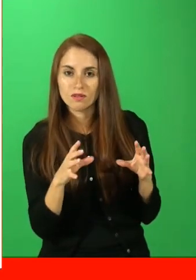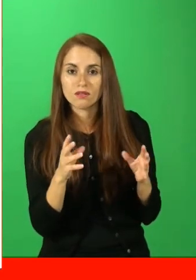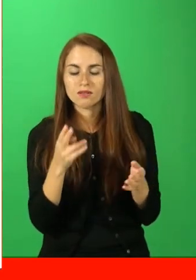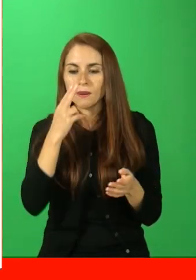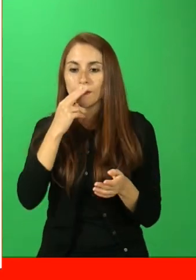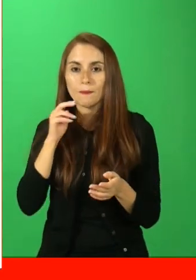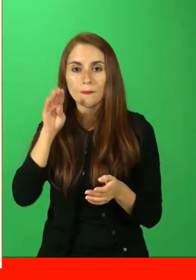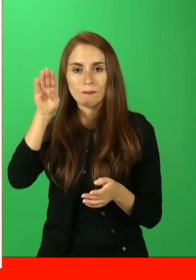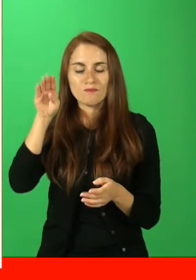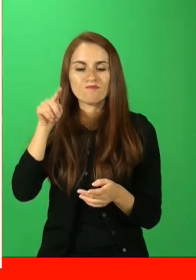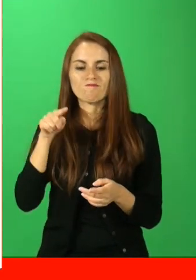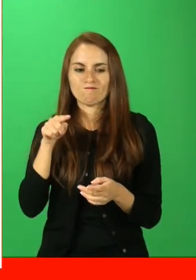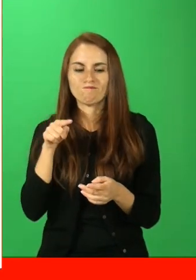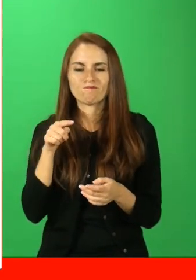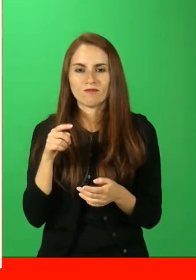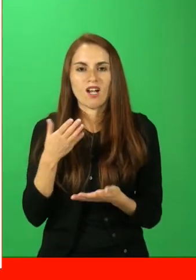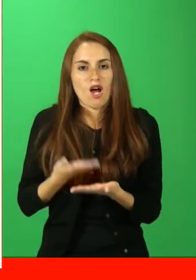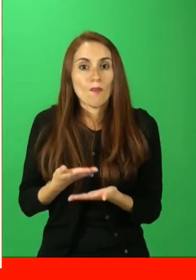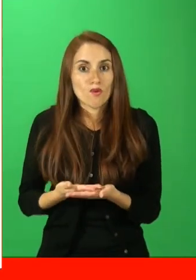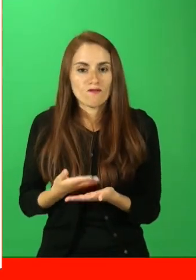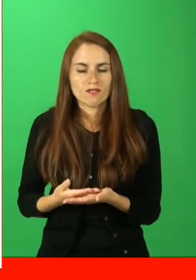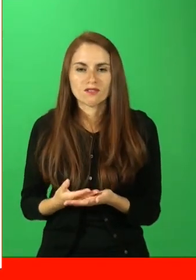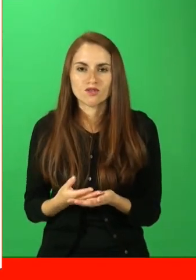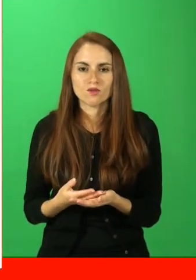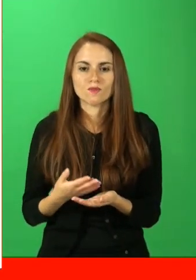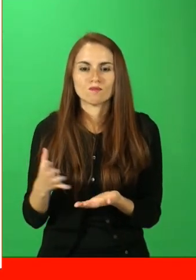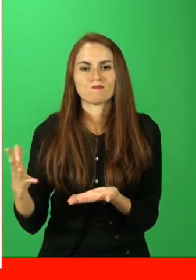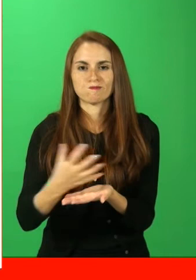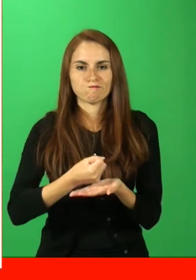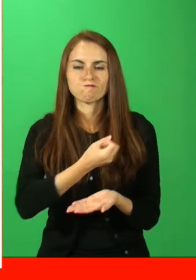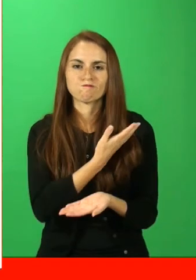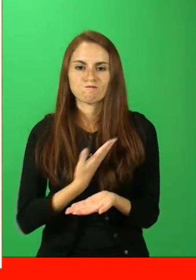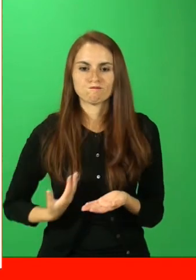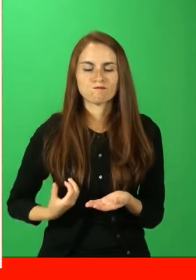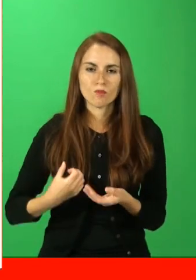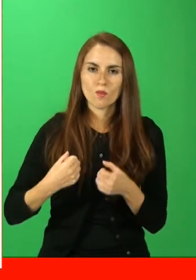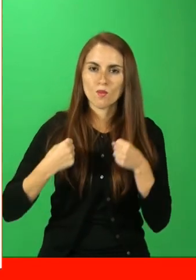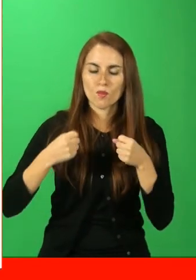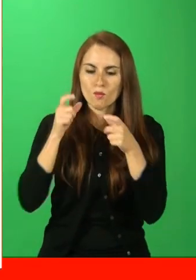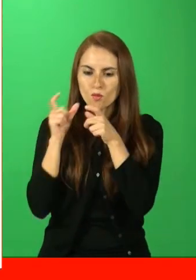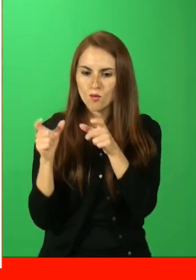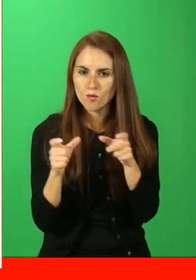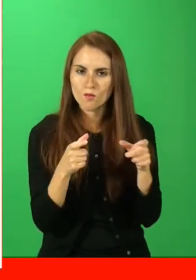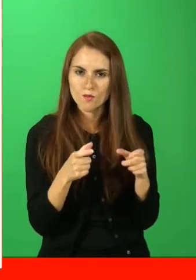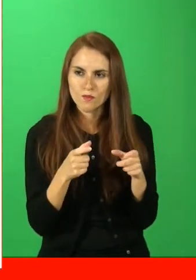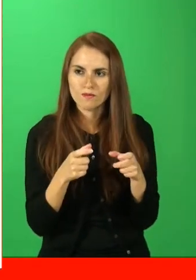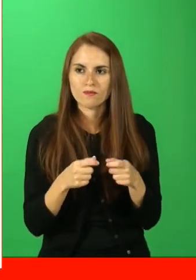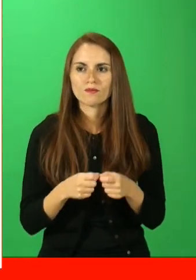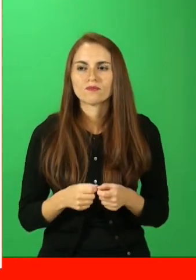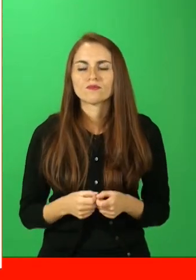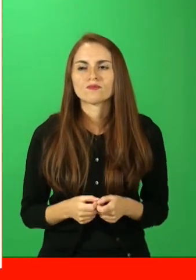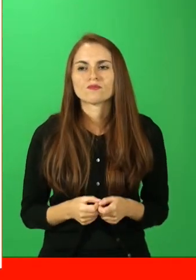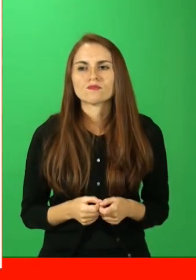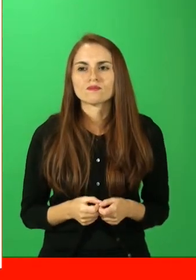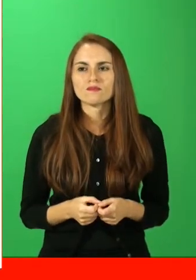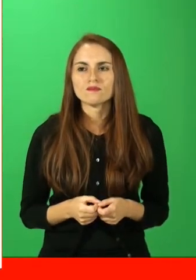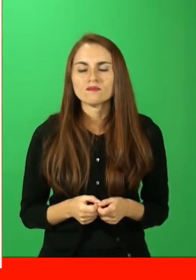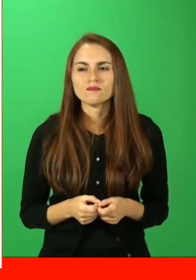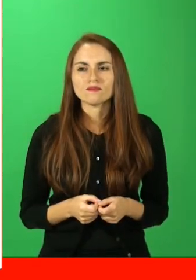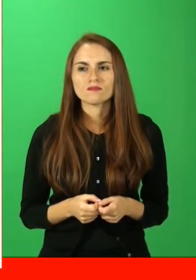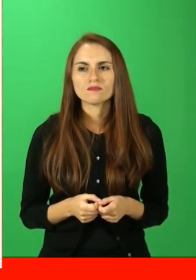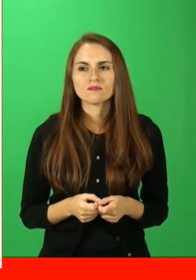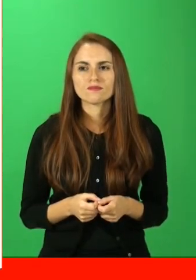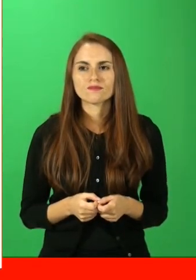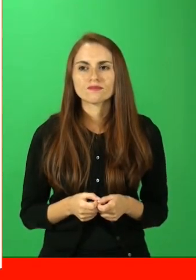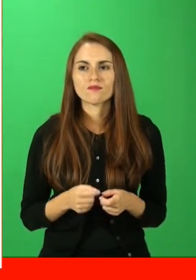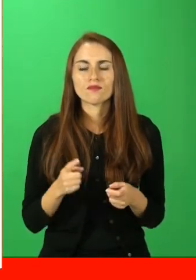las herramientas para tomar el poder. El gobierno de la época era un régimen parlamentario, la República de Weimar, no fue capaz de enfrentar